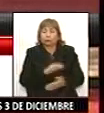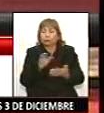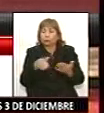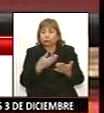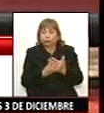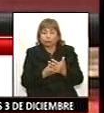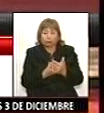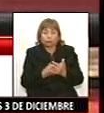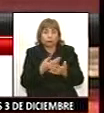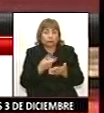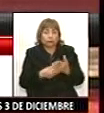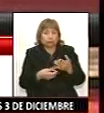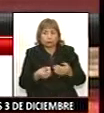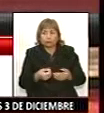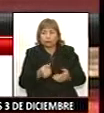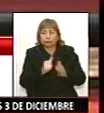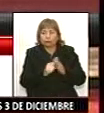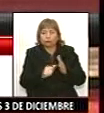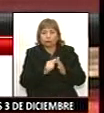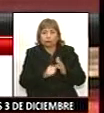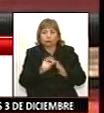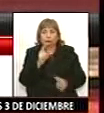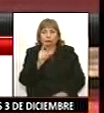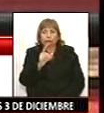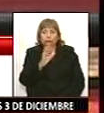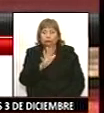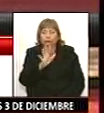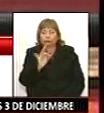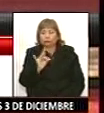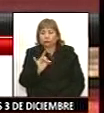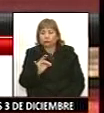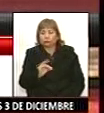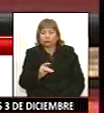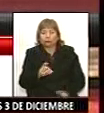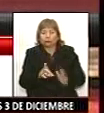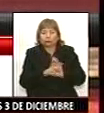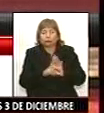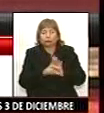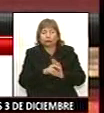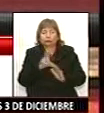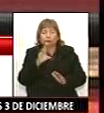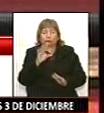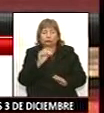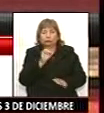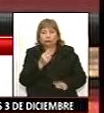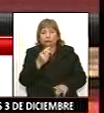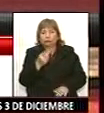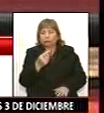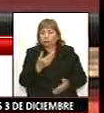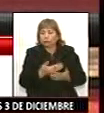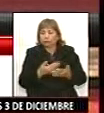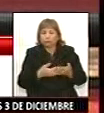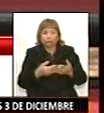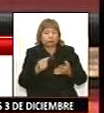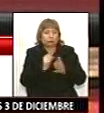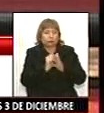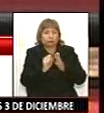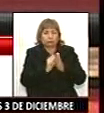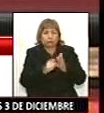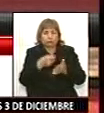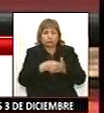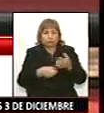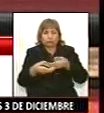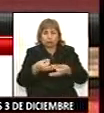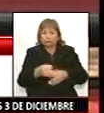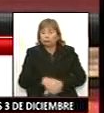del financiamiento establecido en el artículo 58 de la ley 28.411, la ley general del Sistema Nacional de